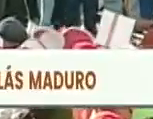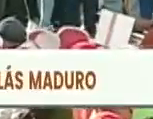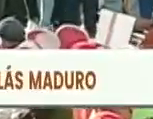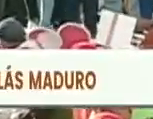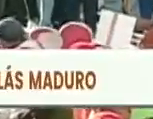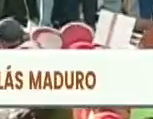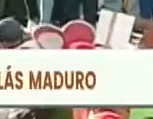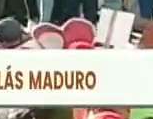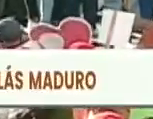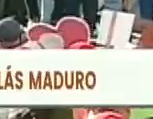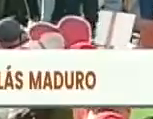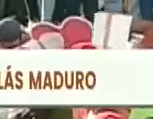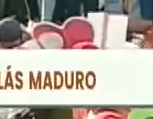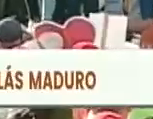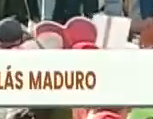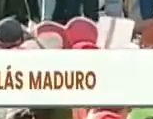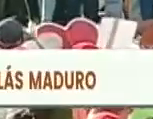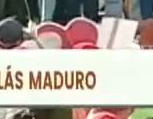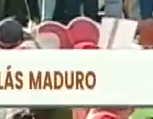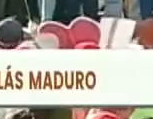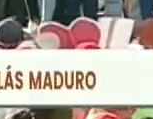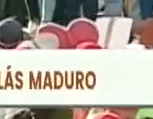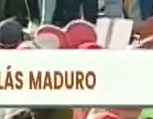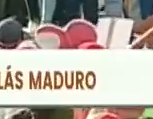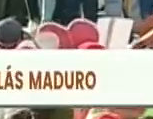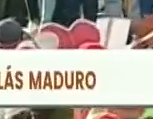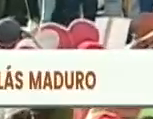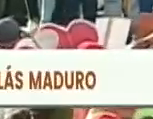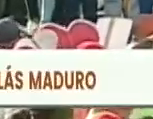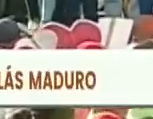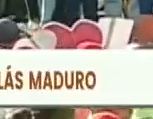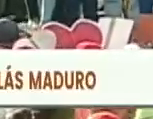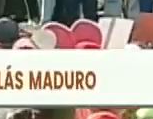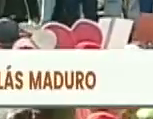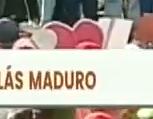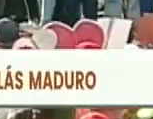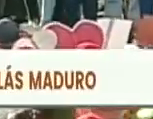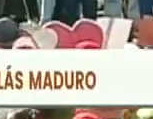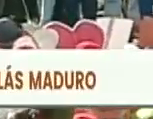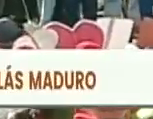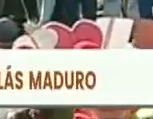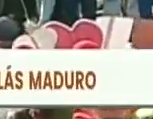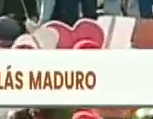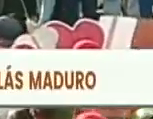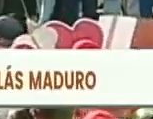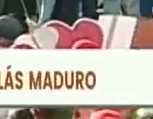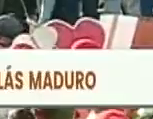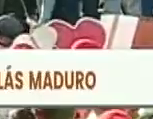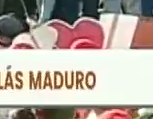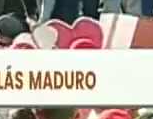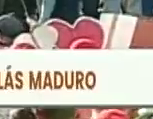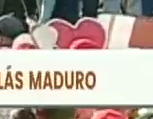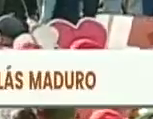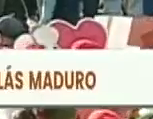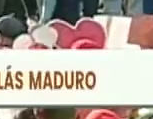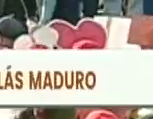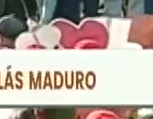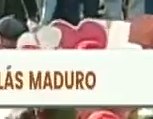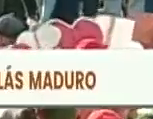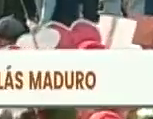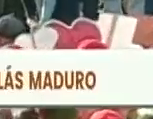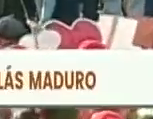la variable principal, que es la conciencia de este pueblo y la dignidad de este pueblo. Y este pueblo les dio una pela, hermano